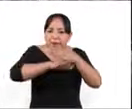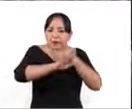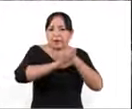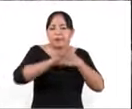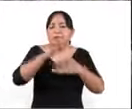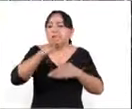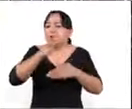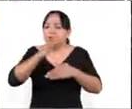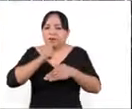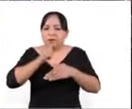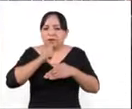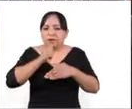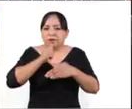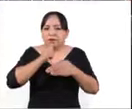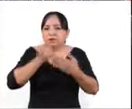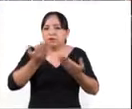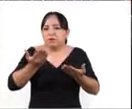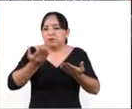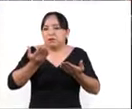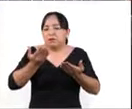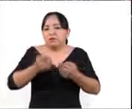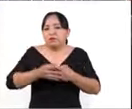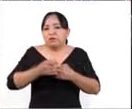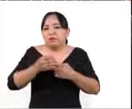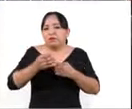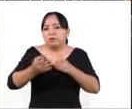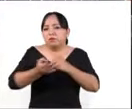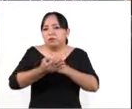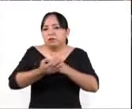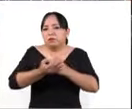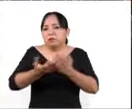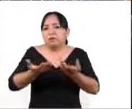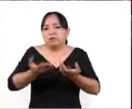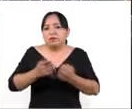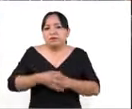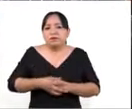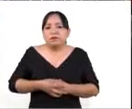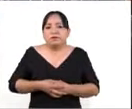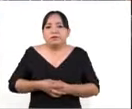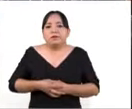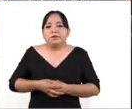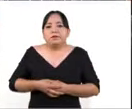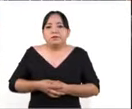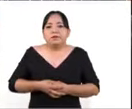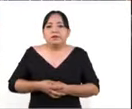tal vez?